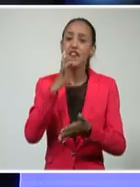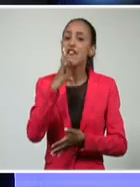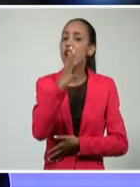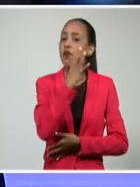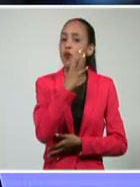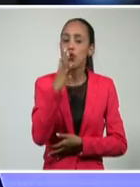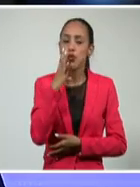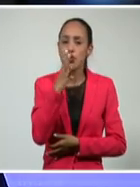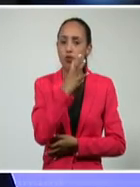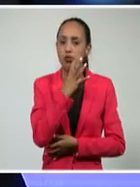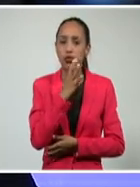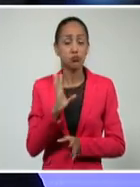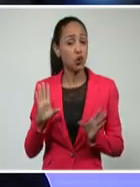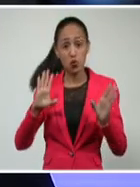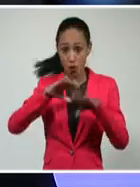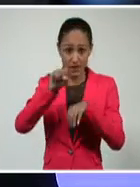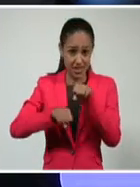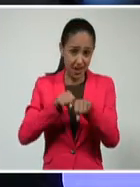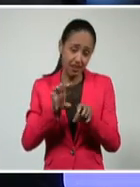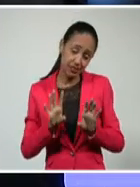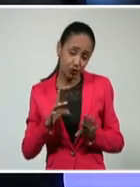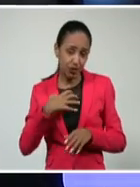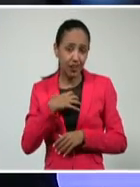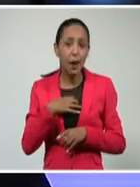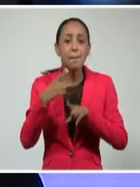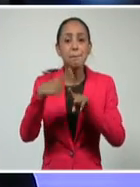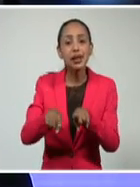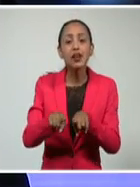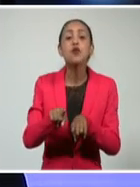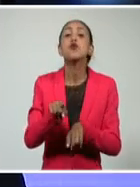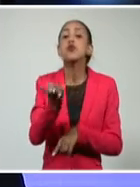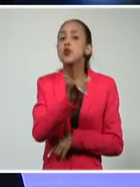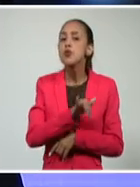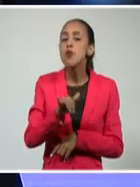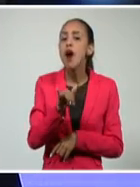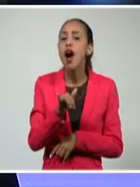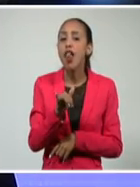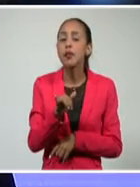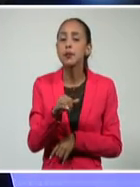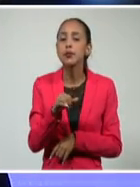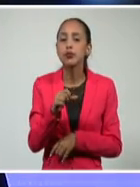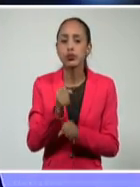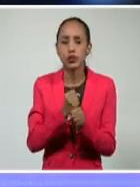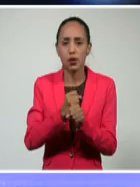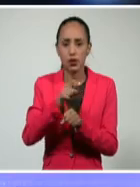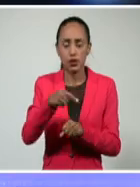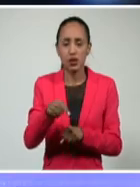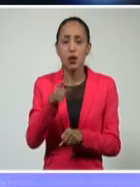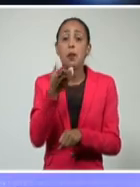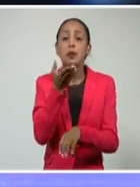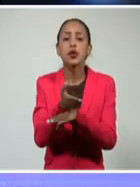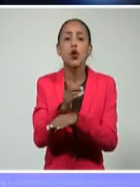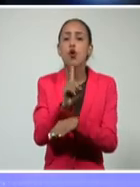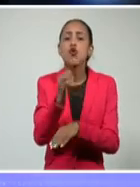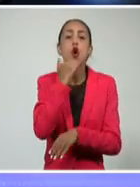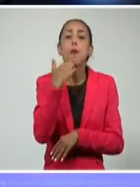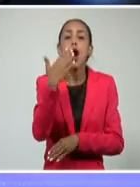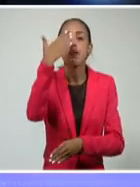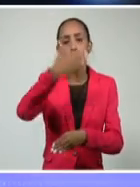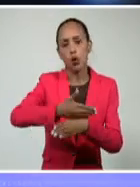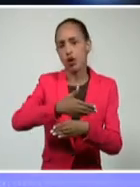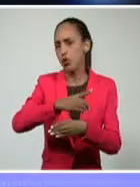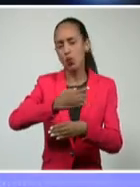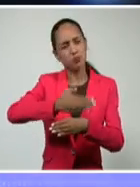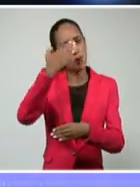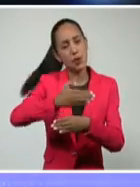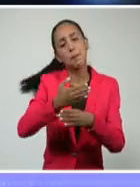encontró bicicleta, pero igual se vale apoyar desde el accionar diario. No más bloqueo. Y qué bueno que sea así,